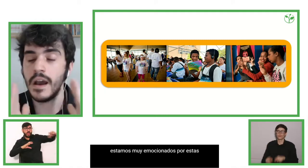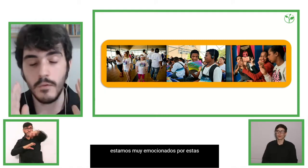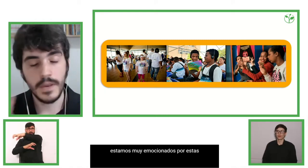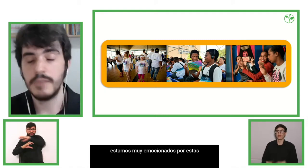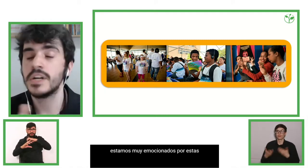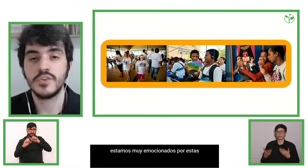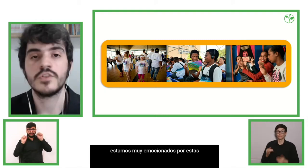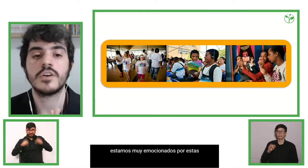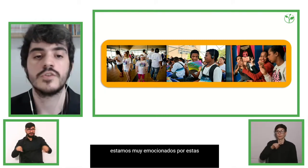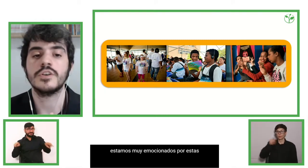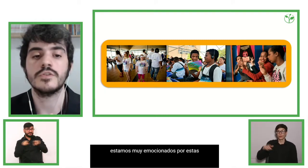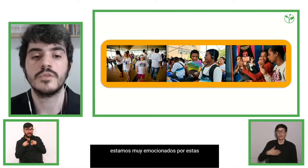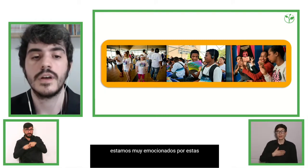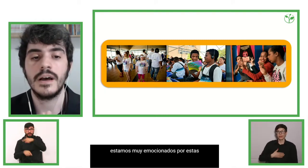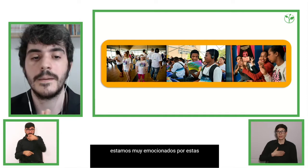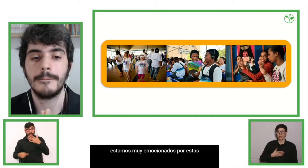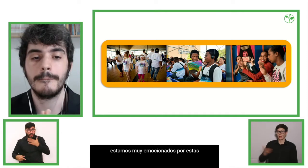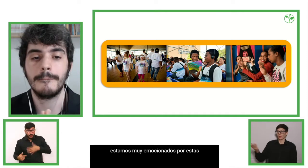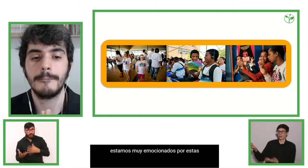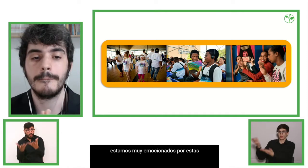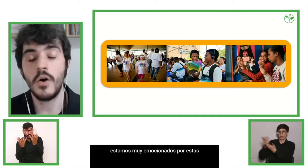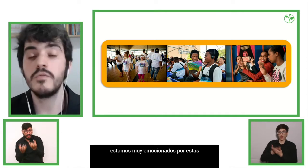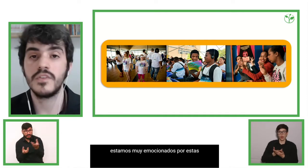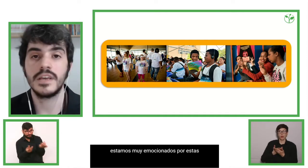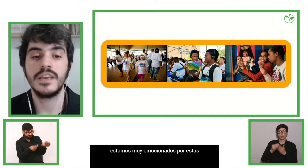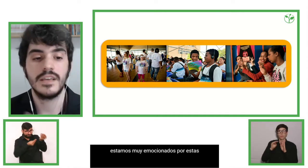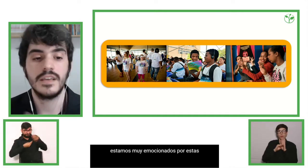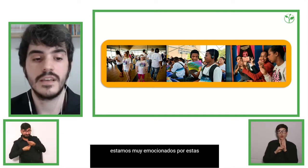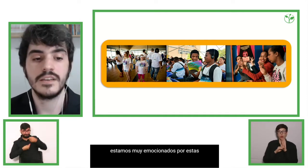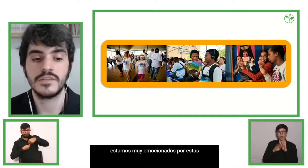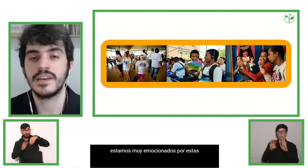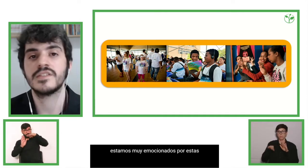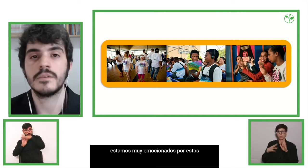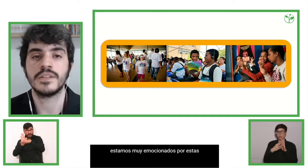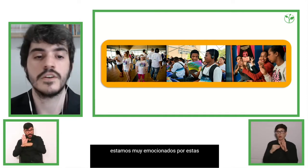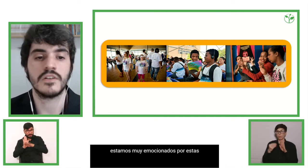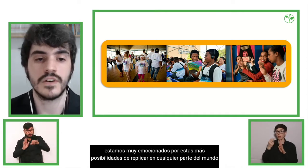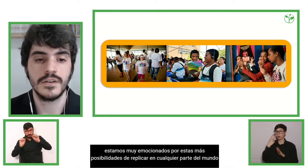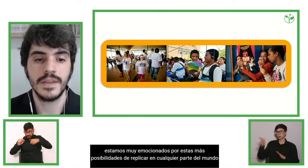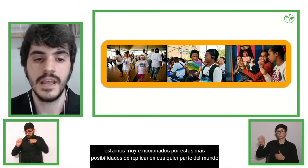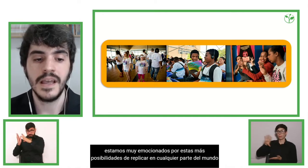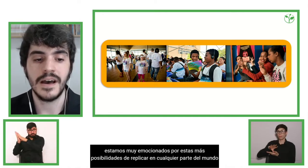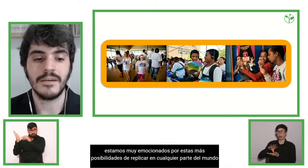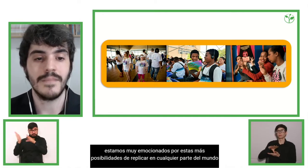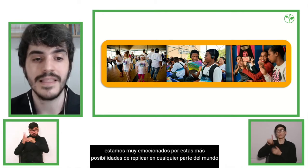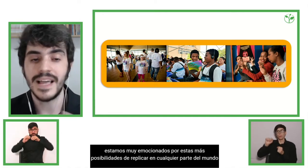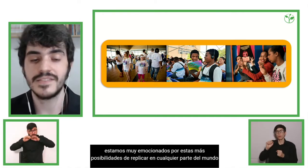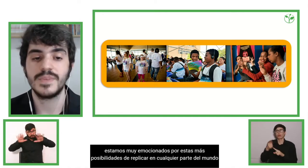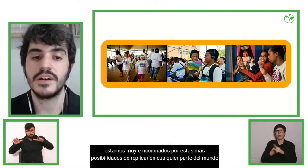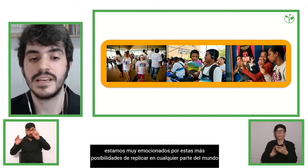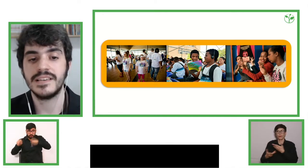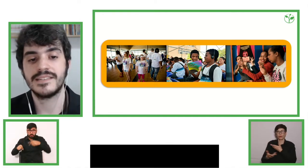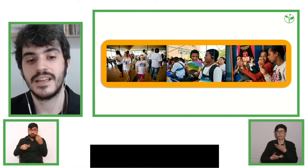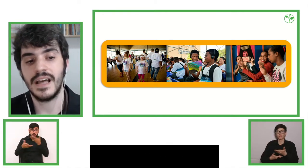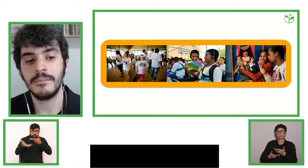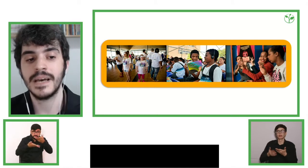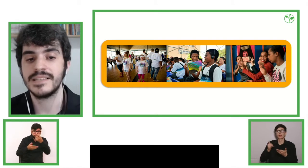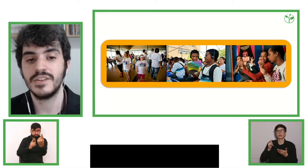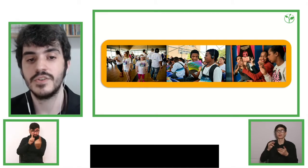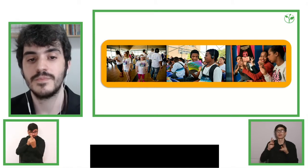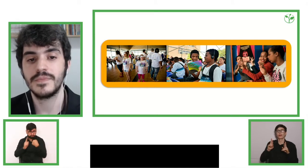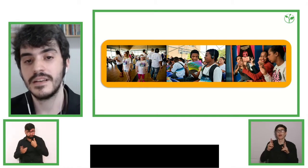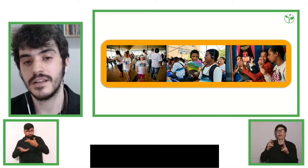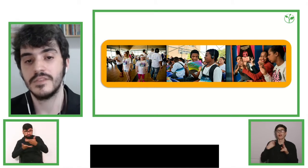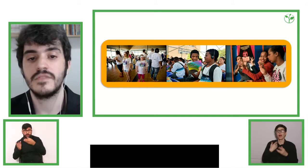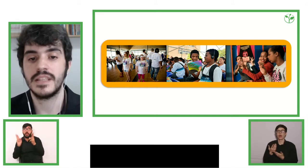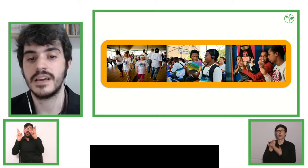si quieren ustedes traer este programa a su ambiente, podemos hablar. Ojalá que acepten nuestra oferta. Y lo